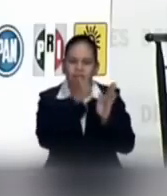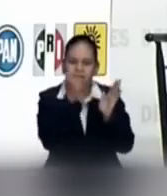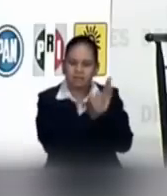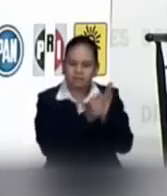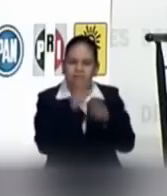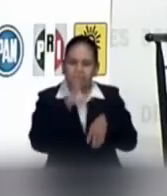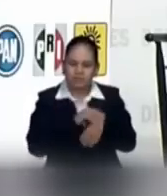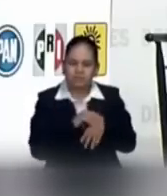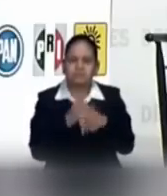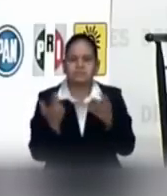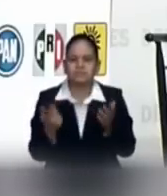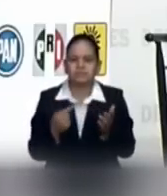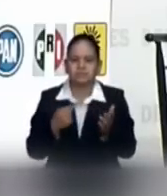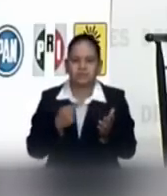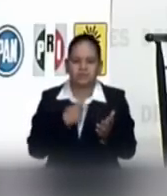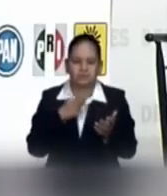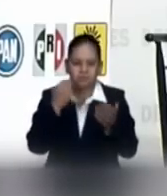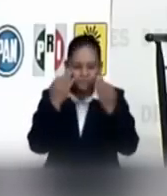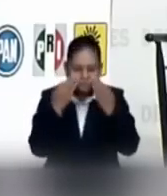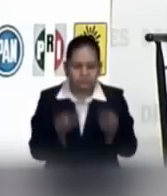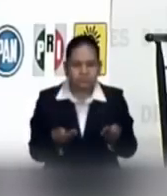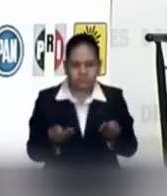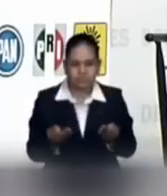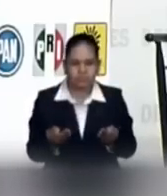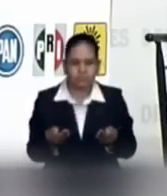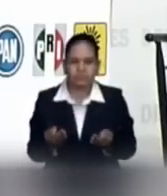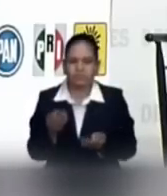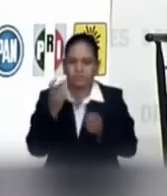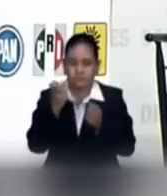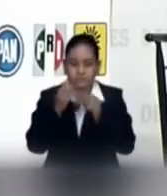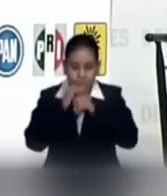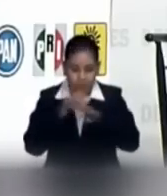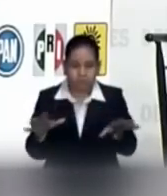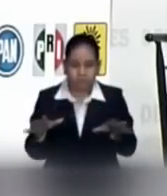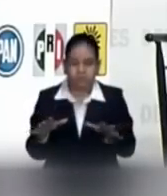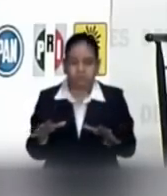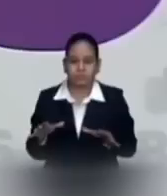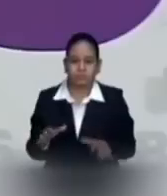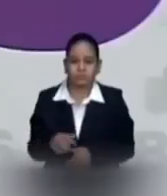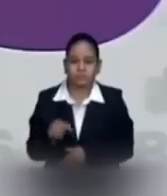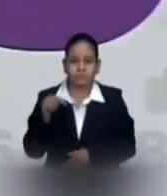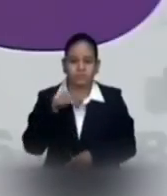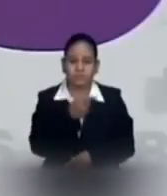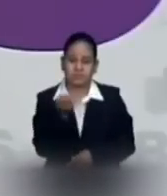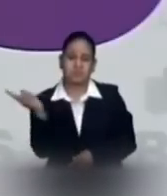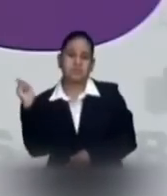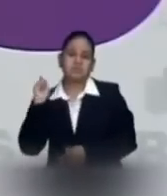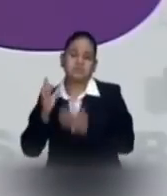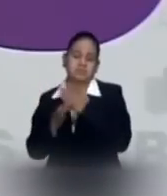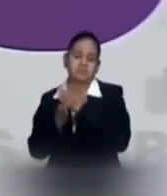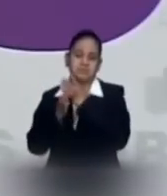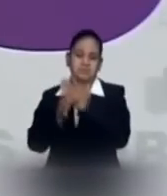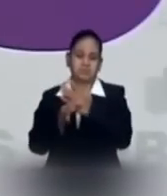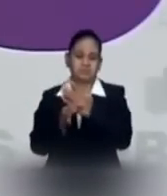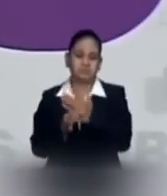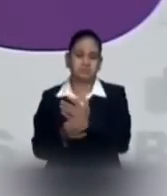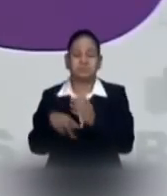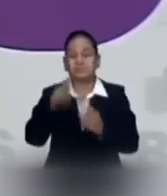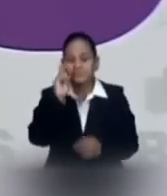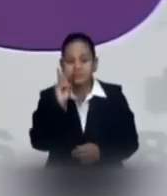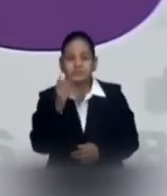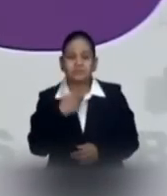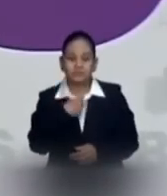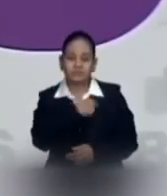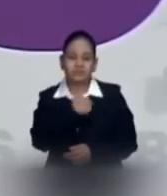con mis propios ojos los pude ver. Es información y son datos. Adelante, es lo que candidato. Comentan los adversarios. Pero a los que andamos en esto... La